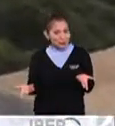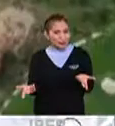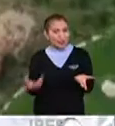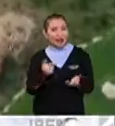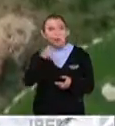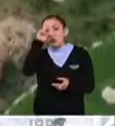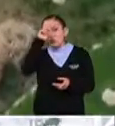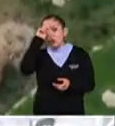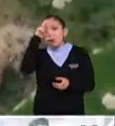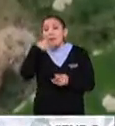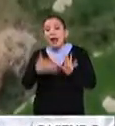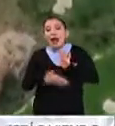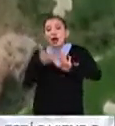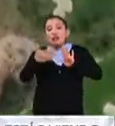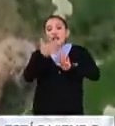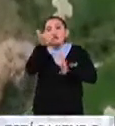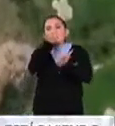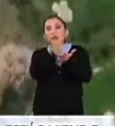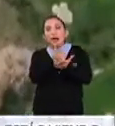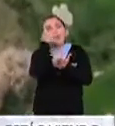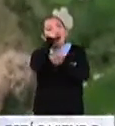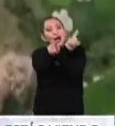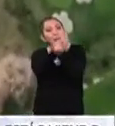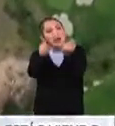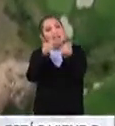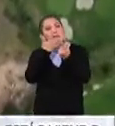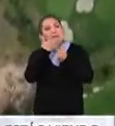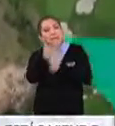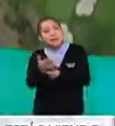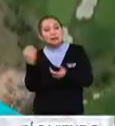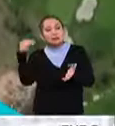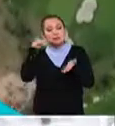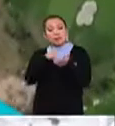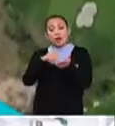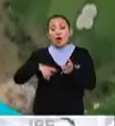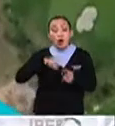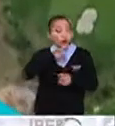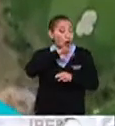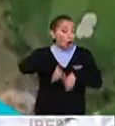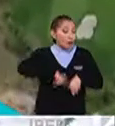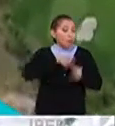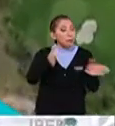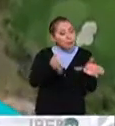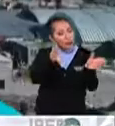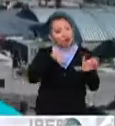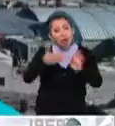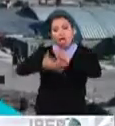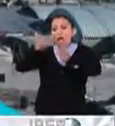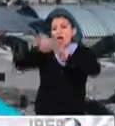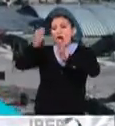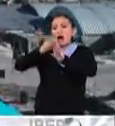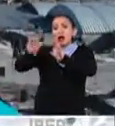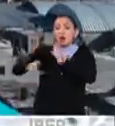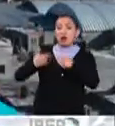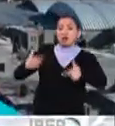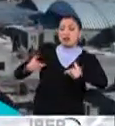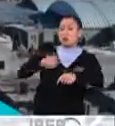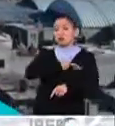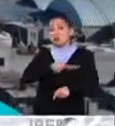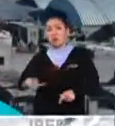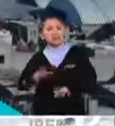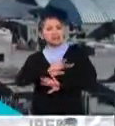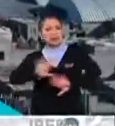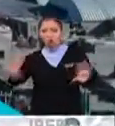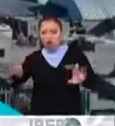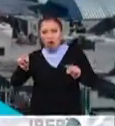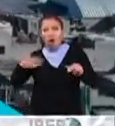Como sugerencia para la construcción de ciudades para convivir, se insta a los gobiernos a no fomentar la construcción de barrios ricos y barrios